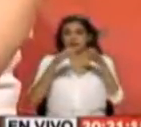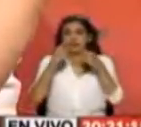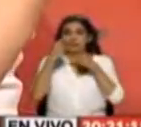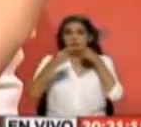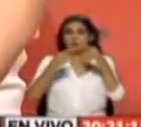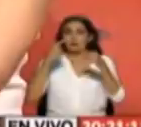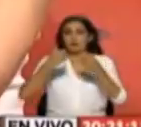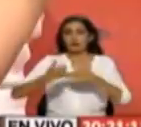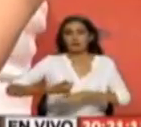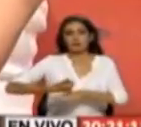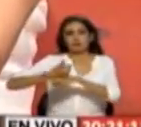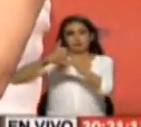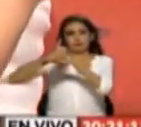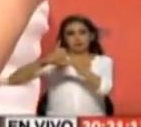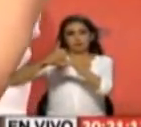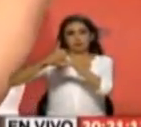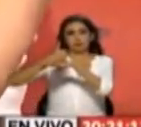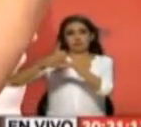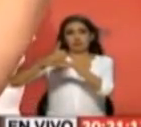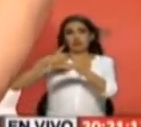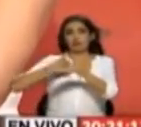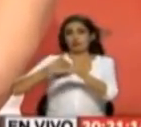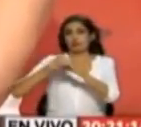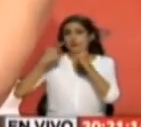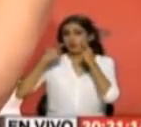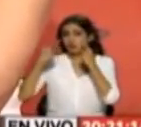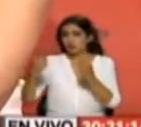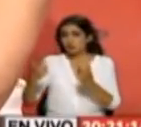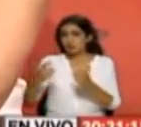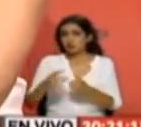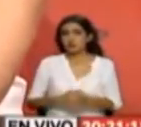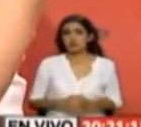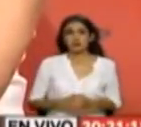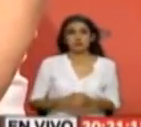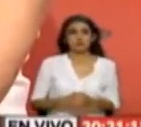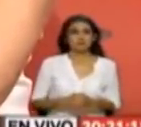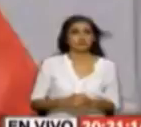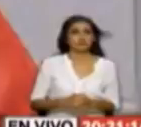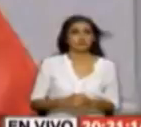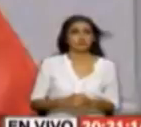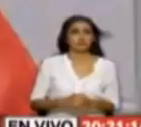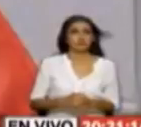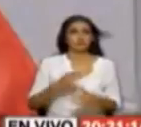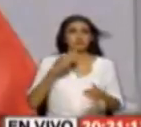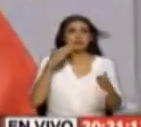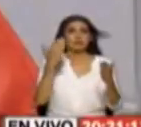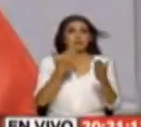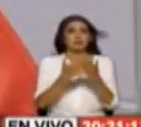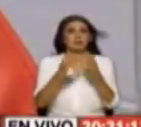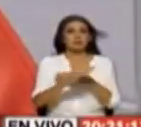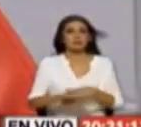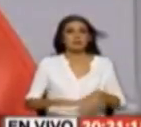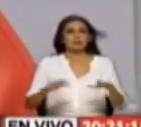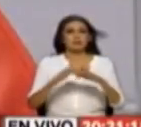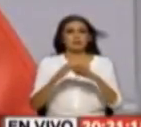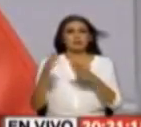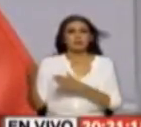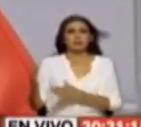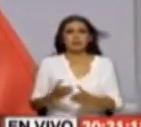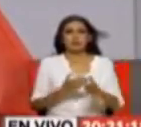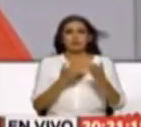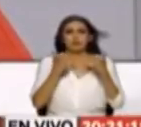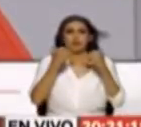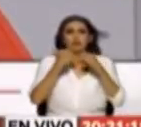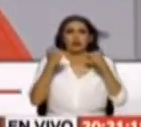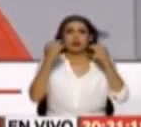en un cargo de alto liderazgo. ¿Le sorprendió esta designación, vicepresidenta? Bienvenida. Gracias por la invitación. Un saludo a la audiencia. Efectivamente, no solo un